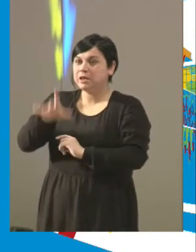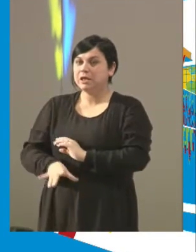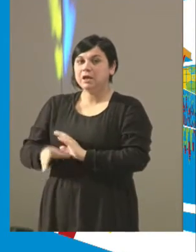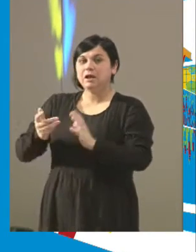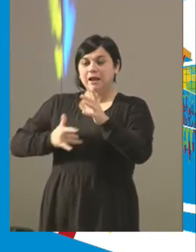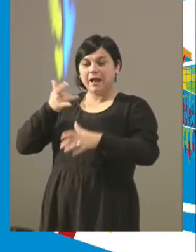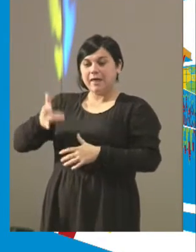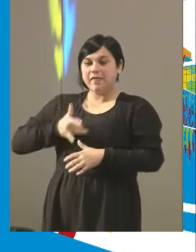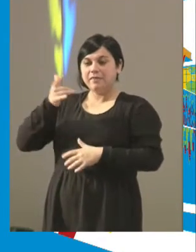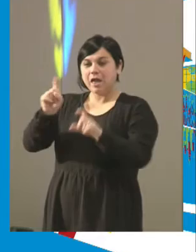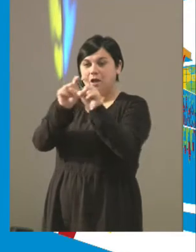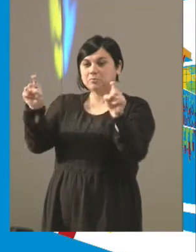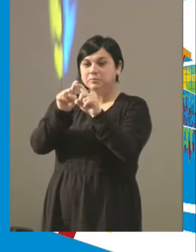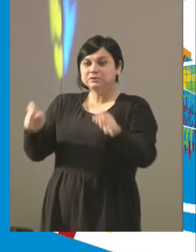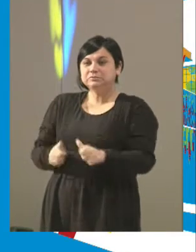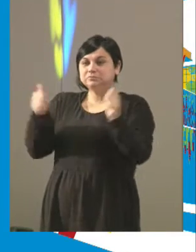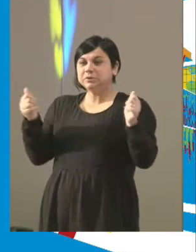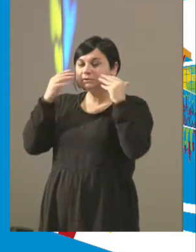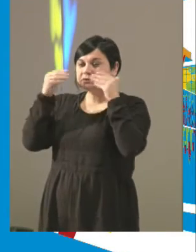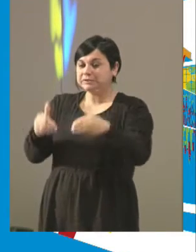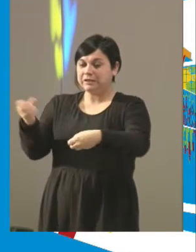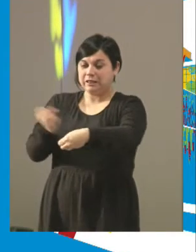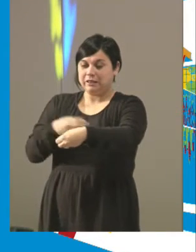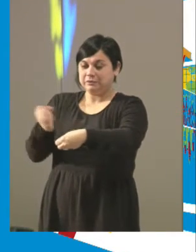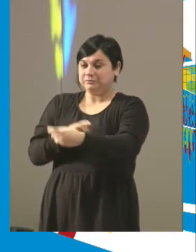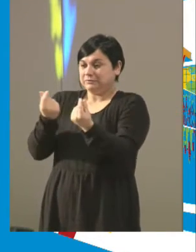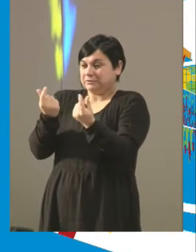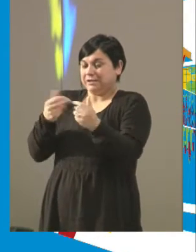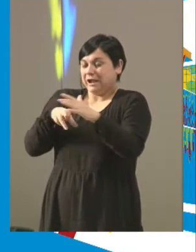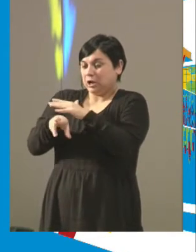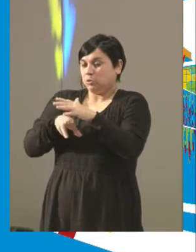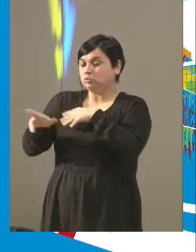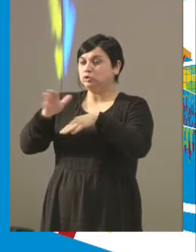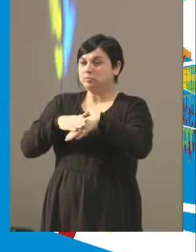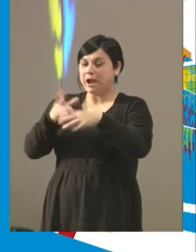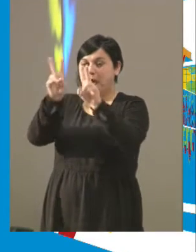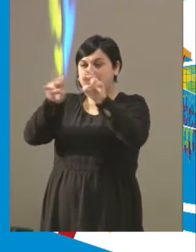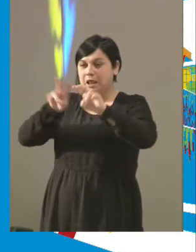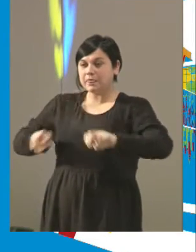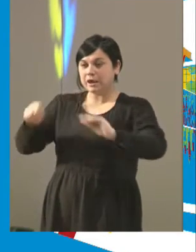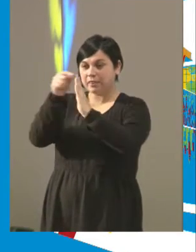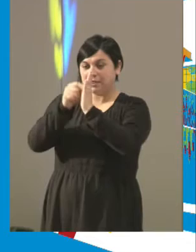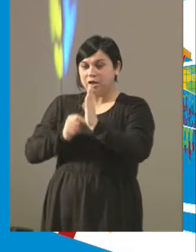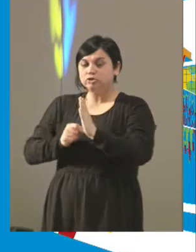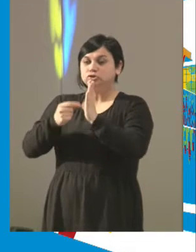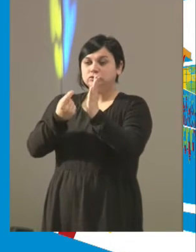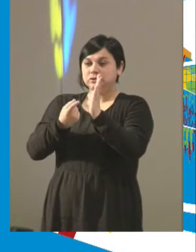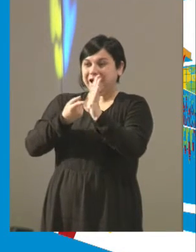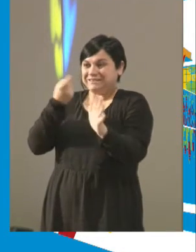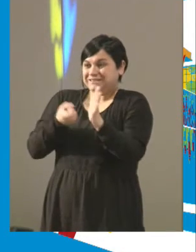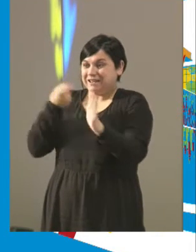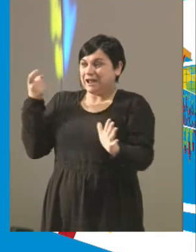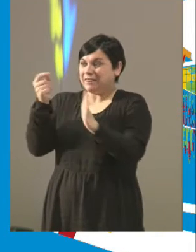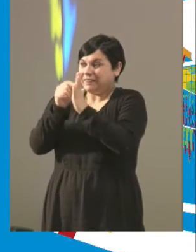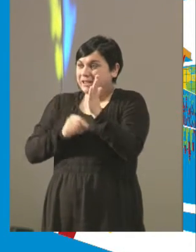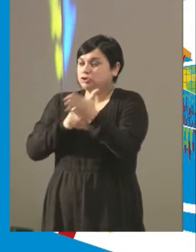Cada vez más empresas están dedicando más recursos económicos y humanos al análisis de los datos, a extraer valor de